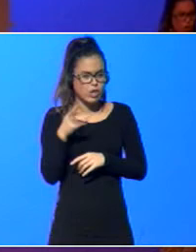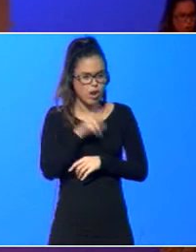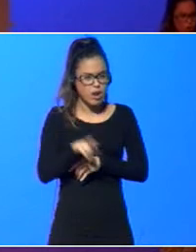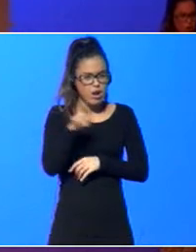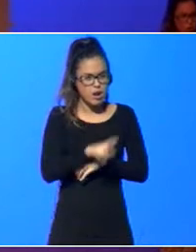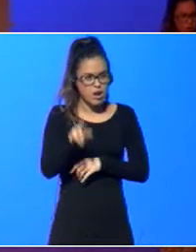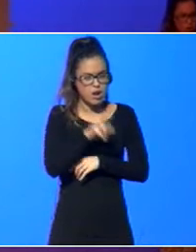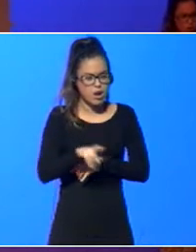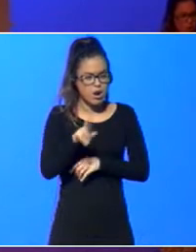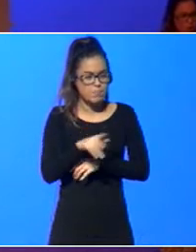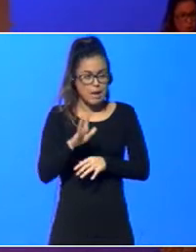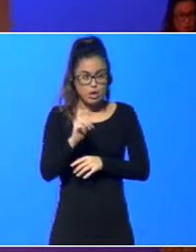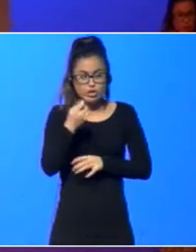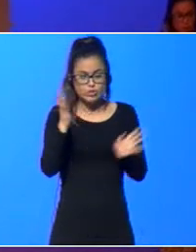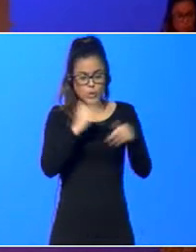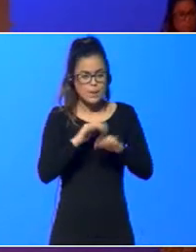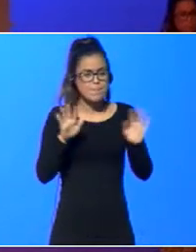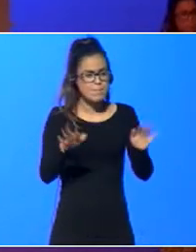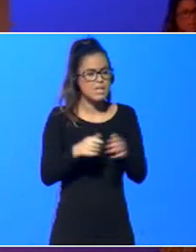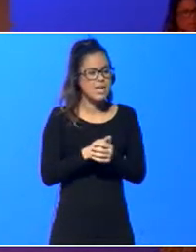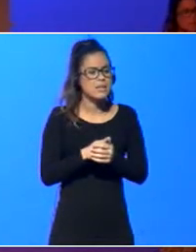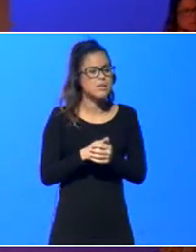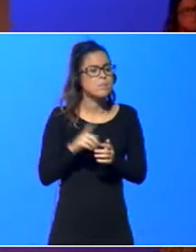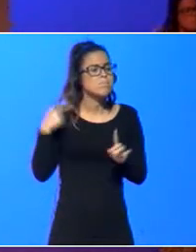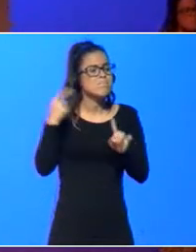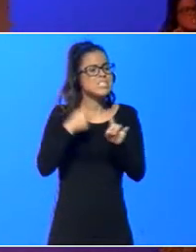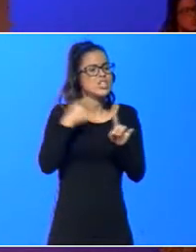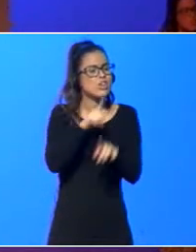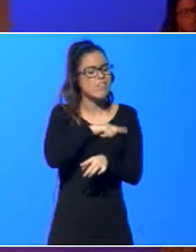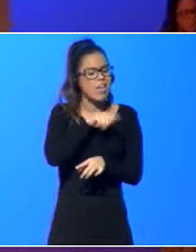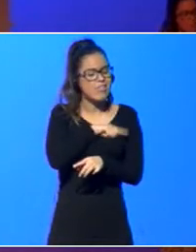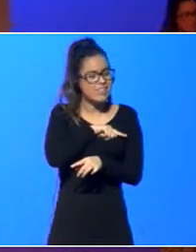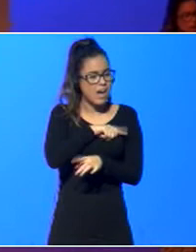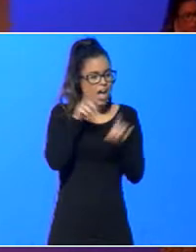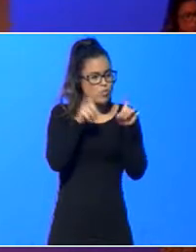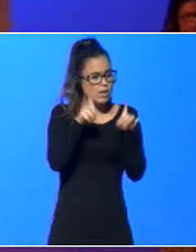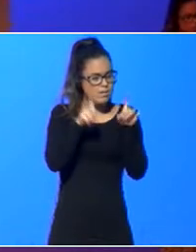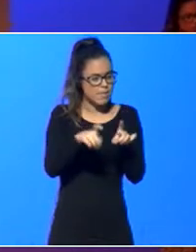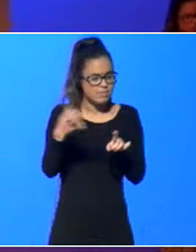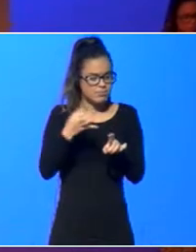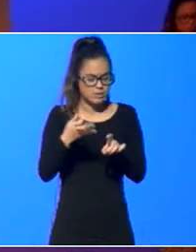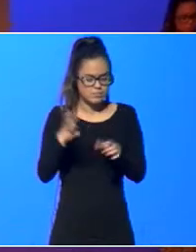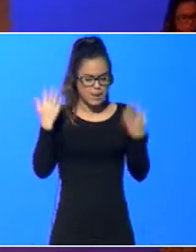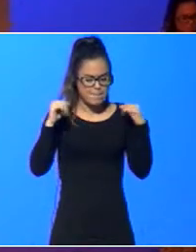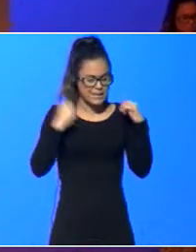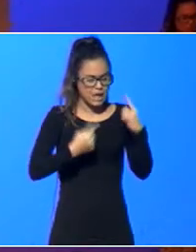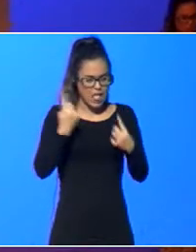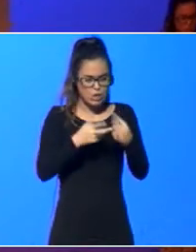hacer comisiones de ética educativa. Porque hay prácticas que son